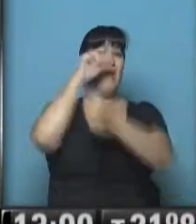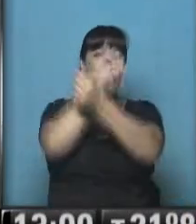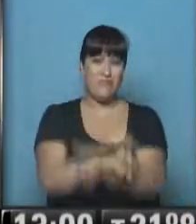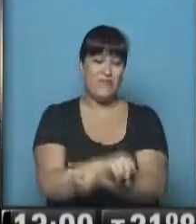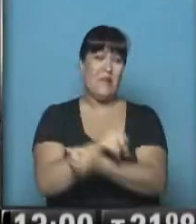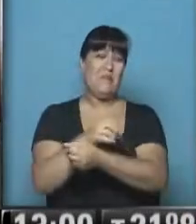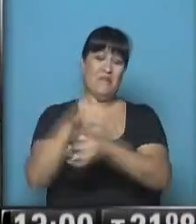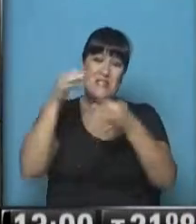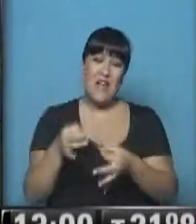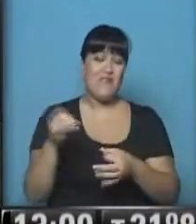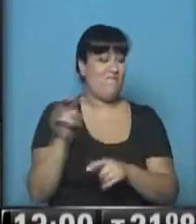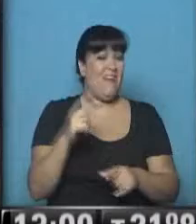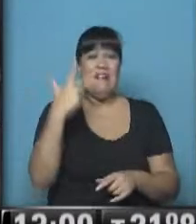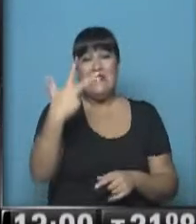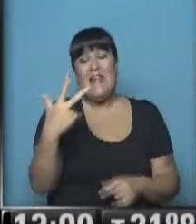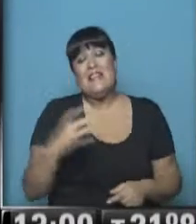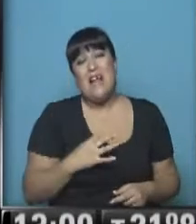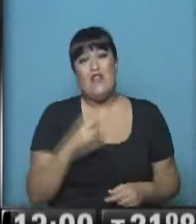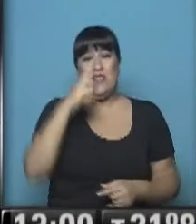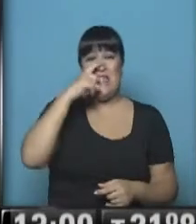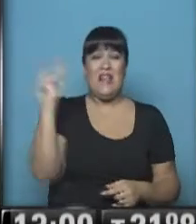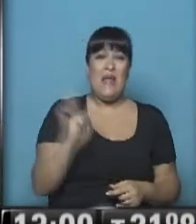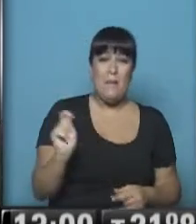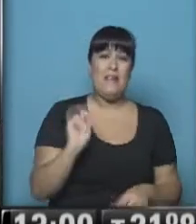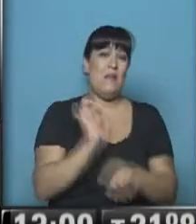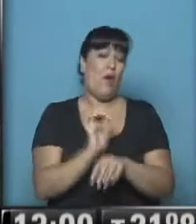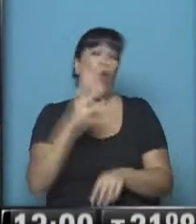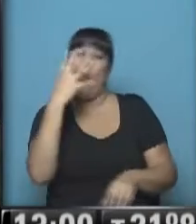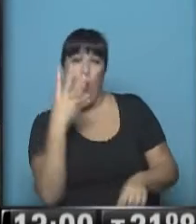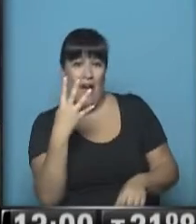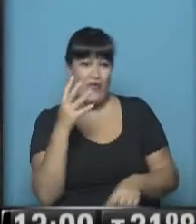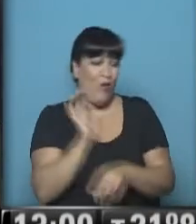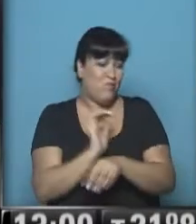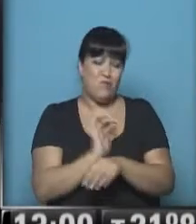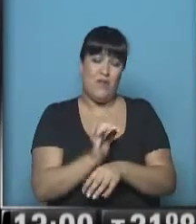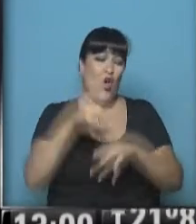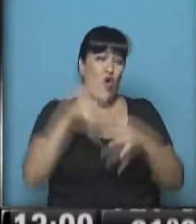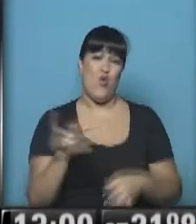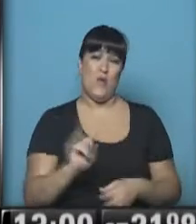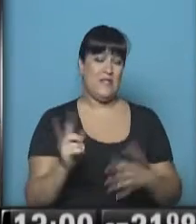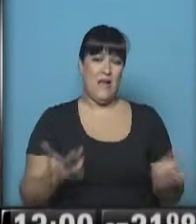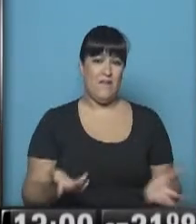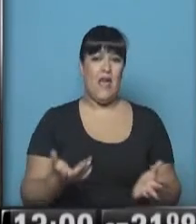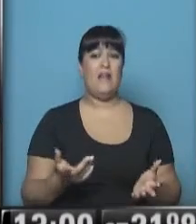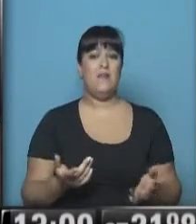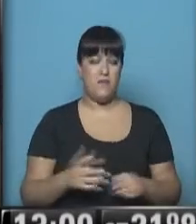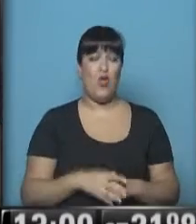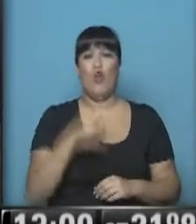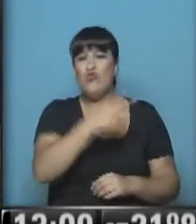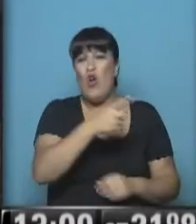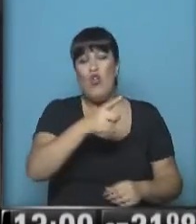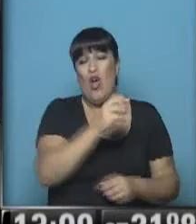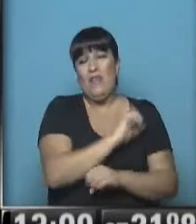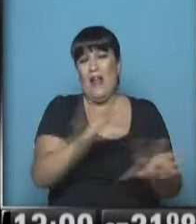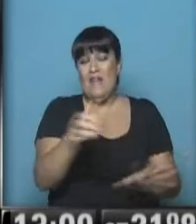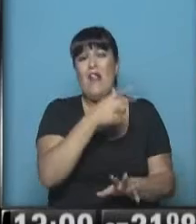con el daño. 3 años y 7 meses, así hubiesen sido 4, realmente no se corresponden con la cantidad, con todo el daño que se